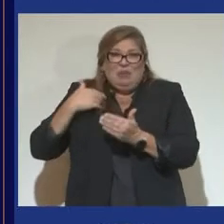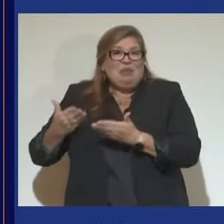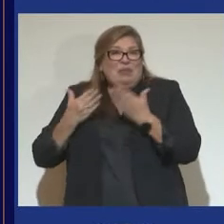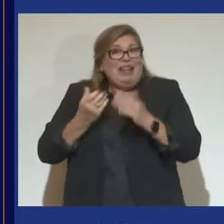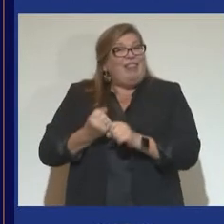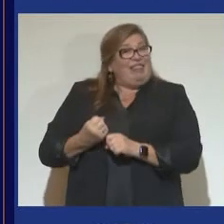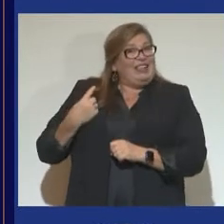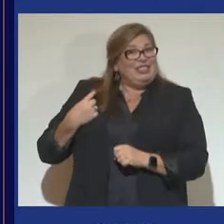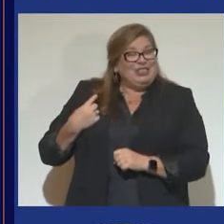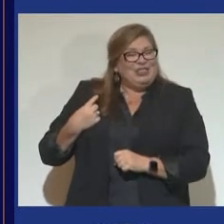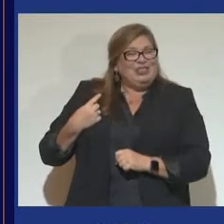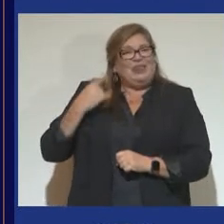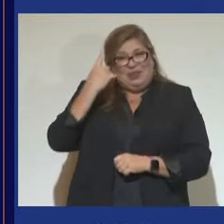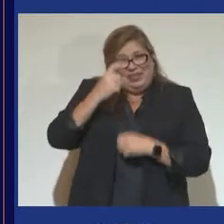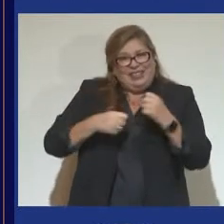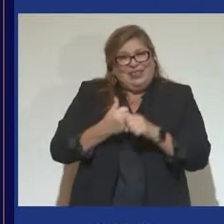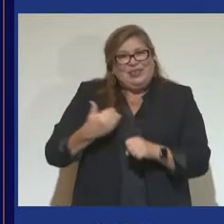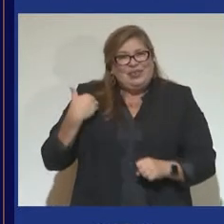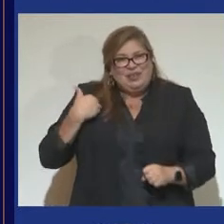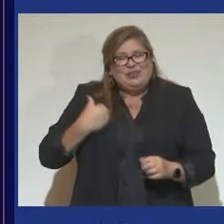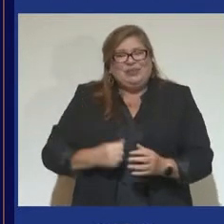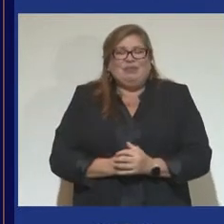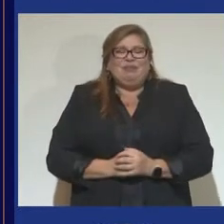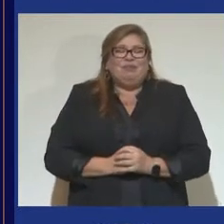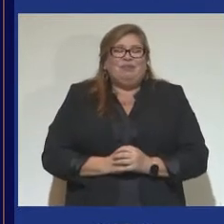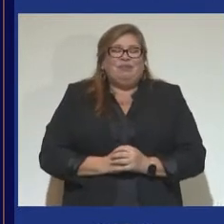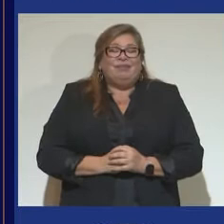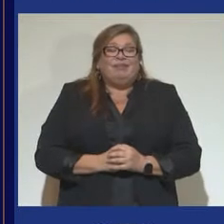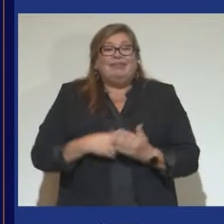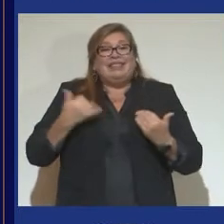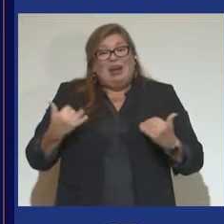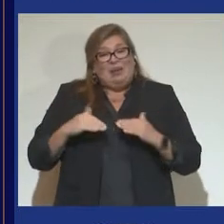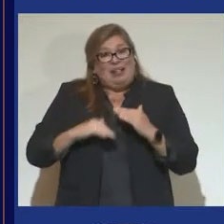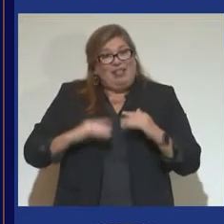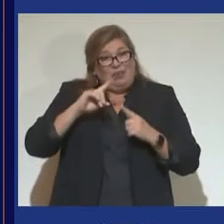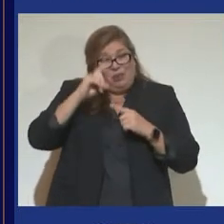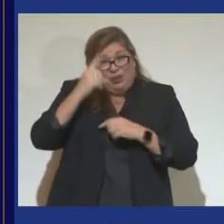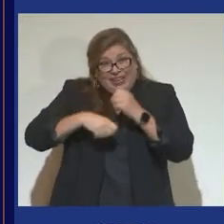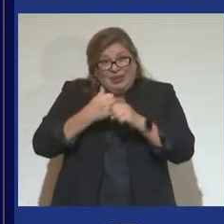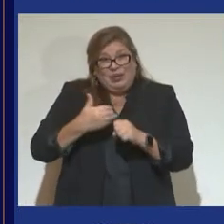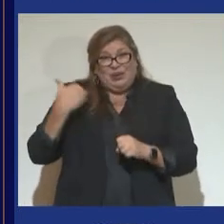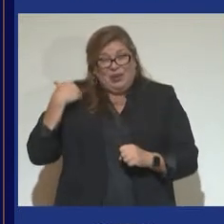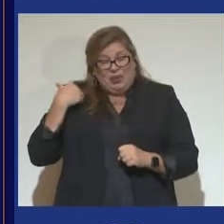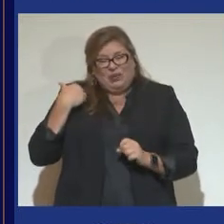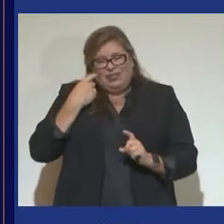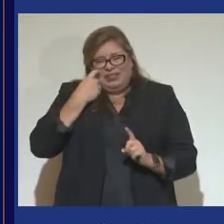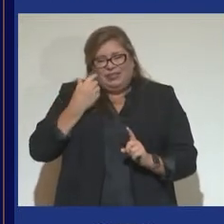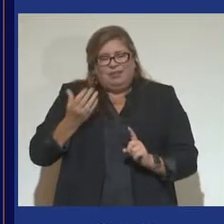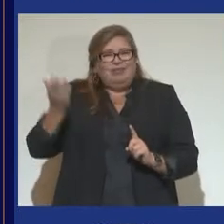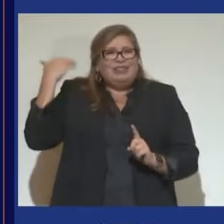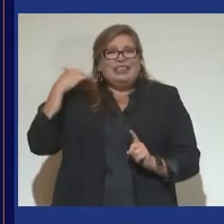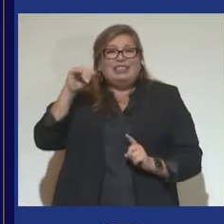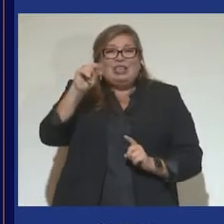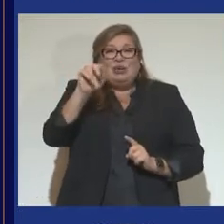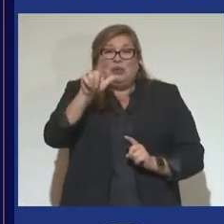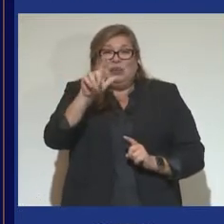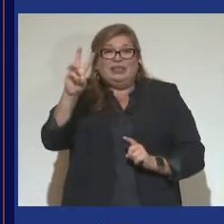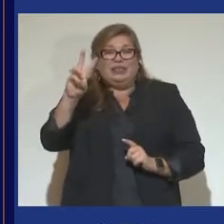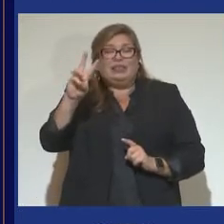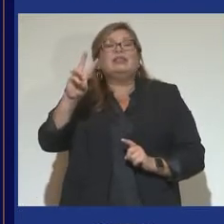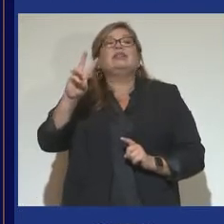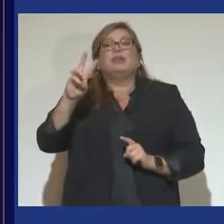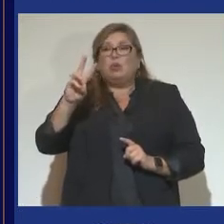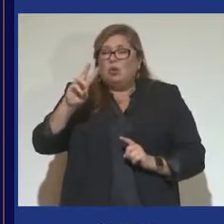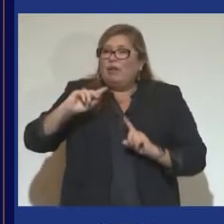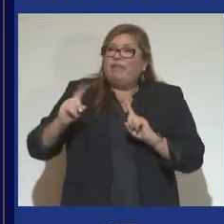y de varias pensiones eso fue hace un año menos de un año 26 de enero del año pasado cuando